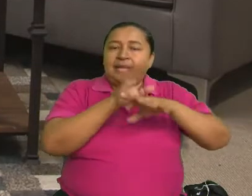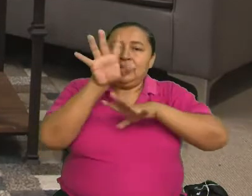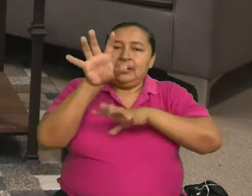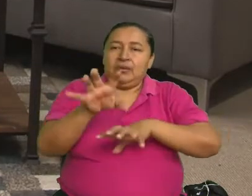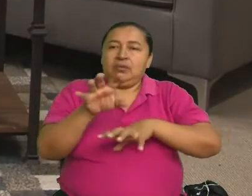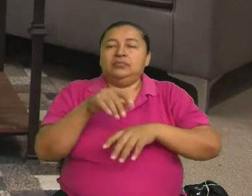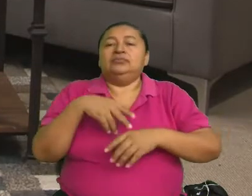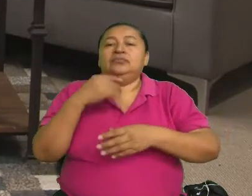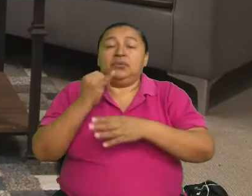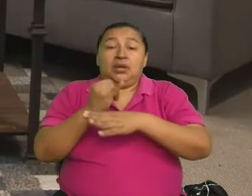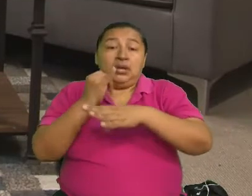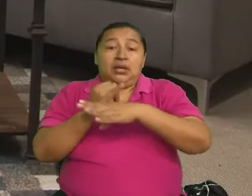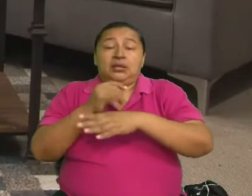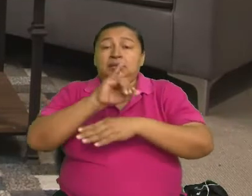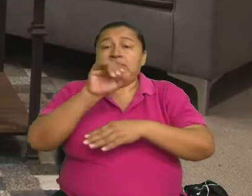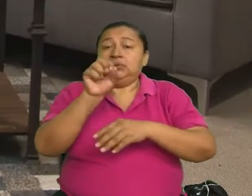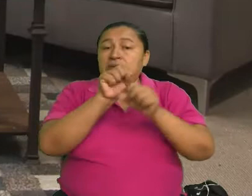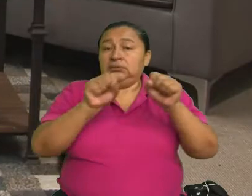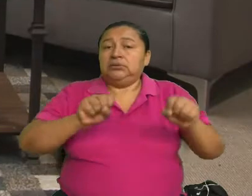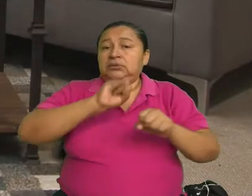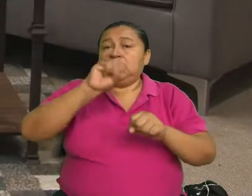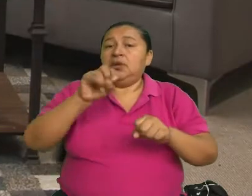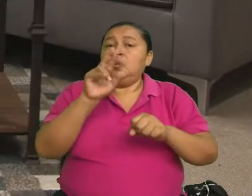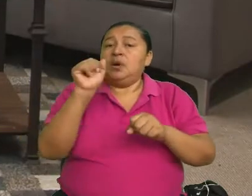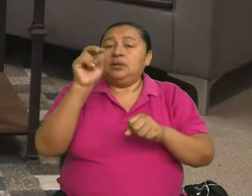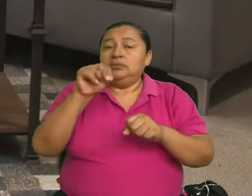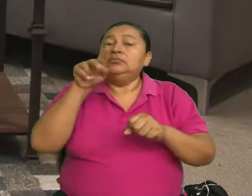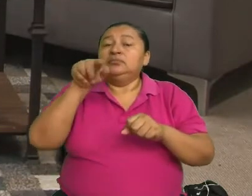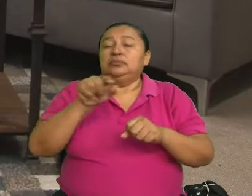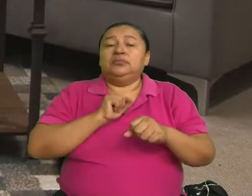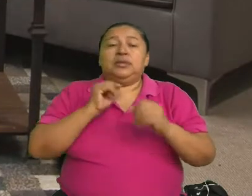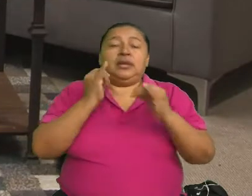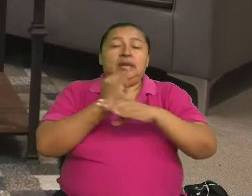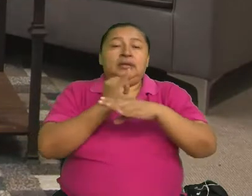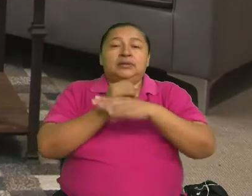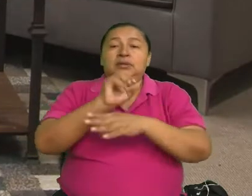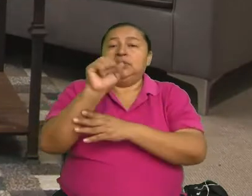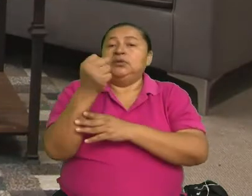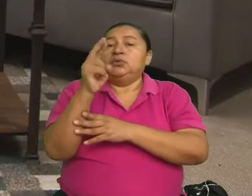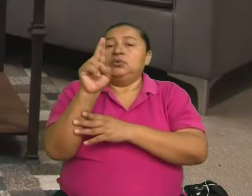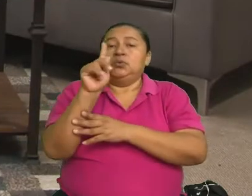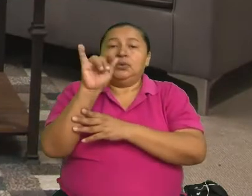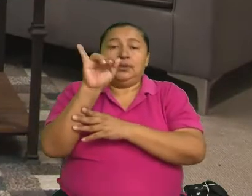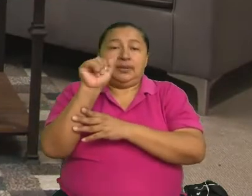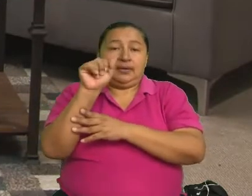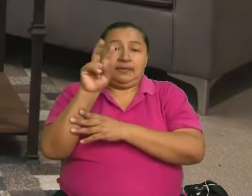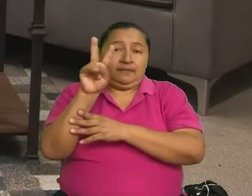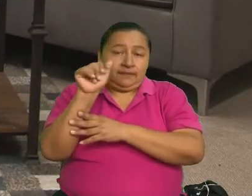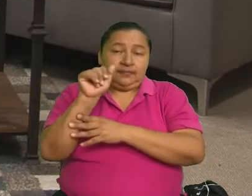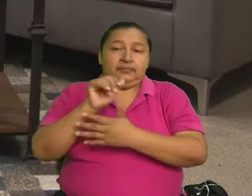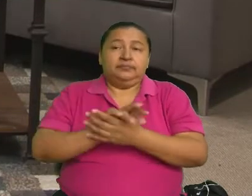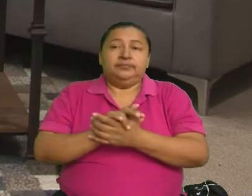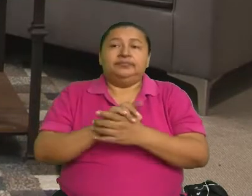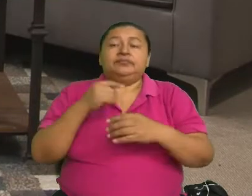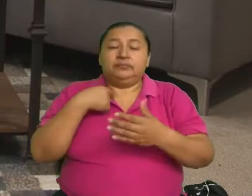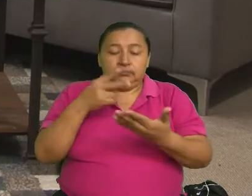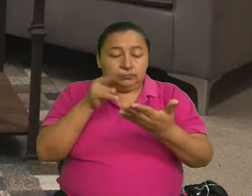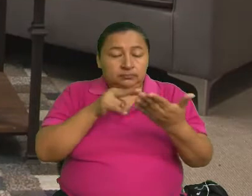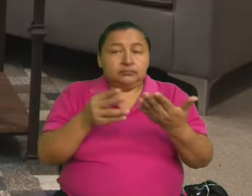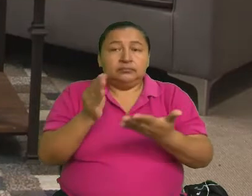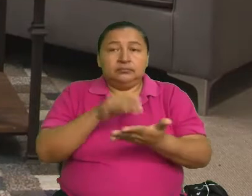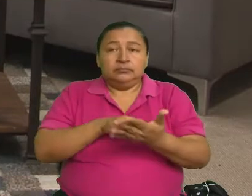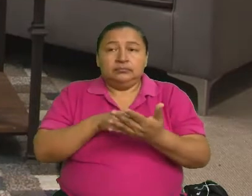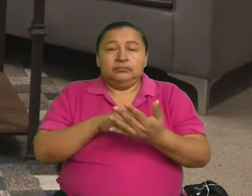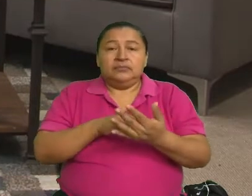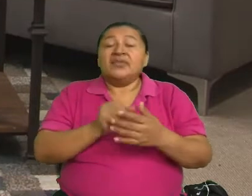la Iglesia San Juan Bautista de Sutiaba. Ahí lo vas a ver, los toros. Hay que verlo y leerlo. Las